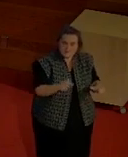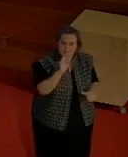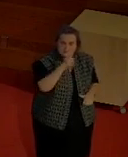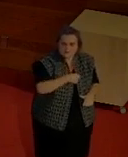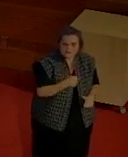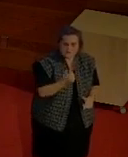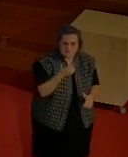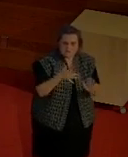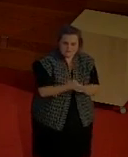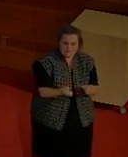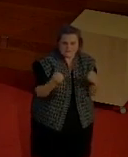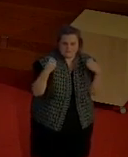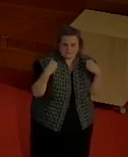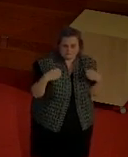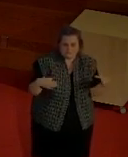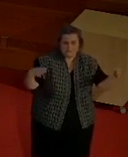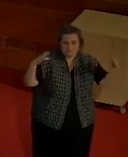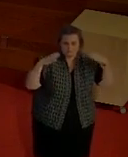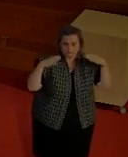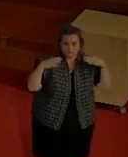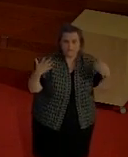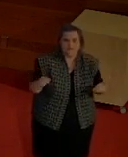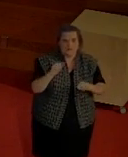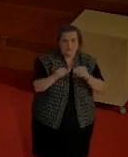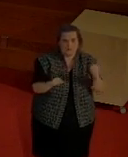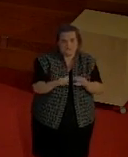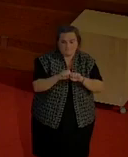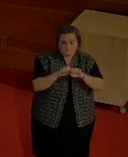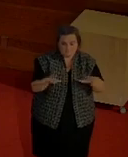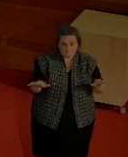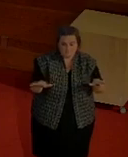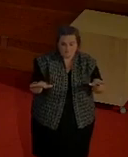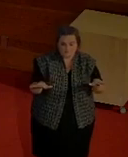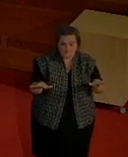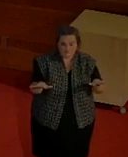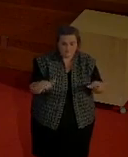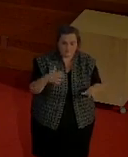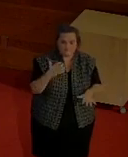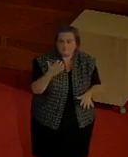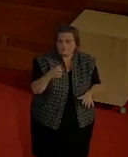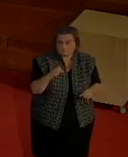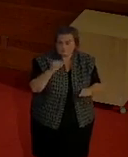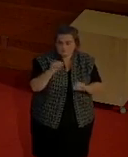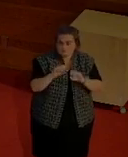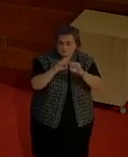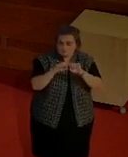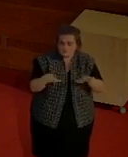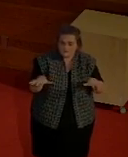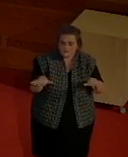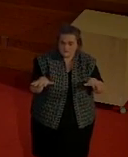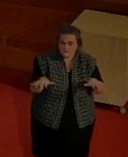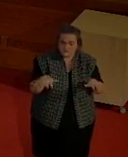carga entendamos por lo tanto que el estallido de la pandemia si tuviéramos que buscar un punto concreto el estadillo de la pandemia es lo que ha